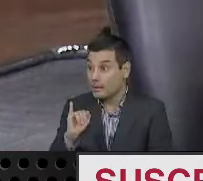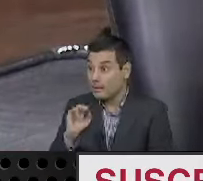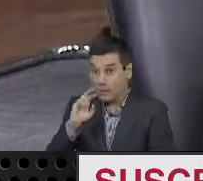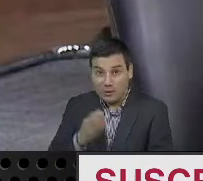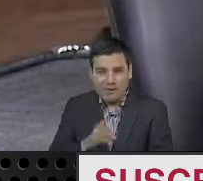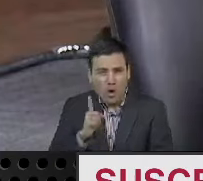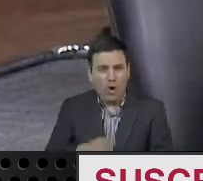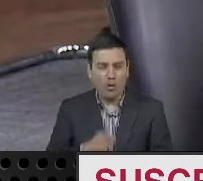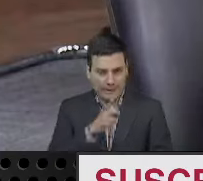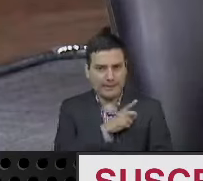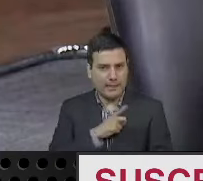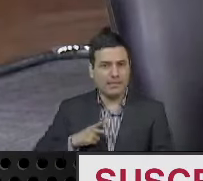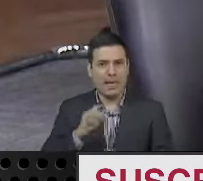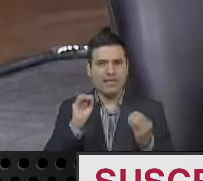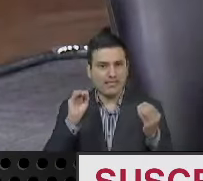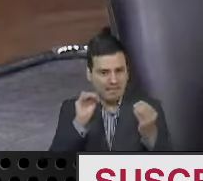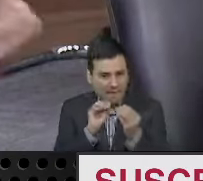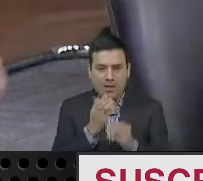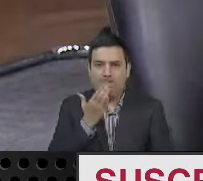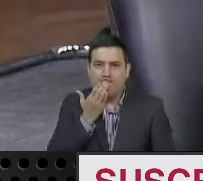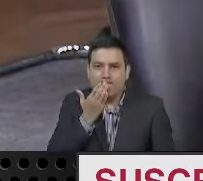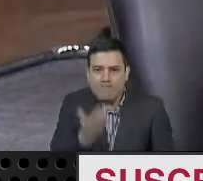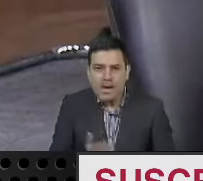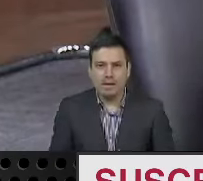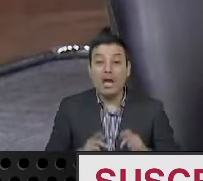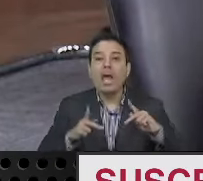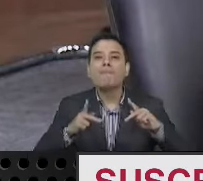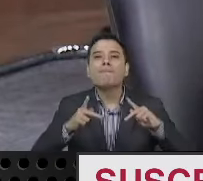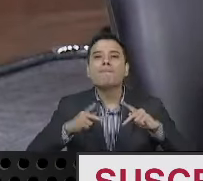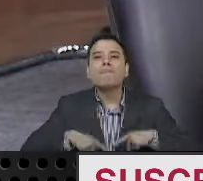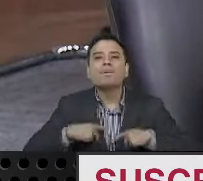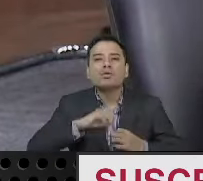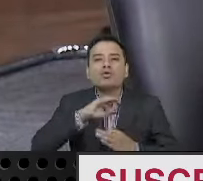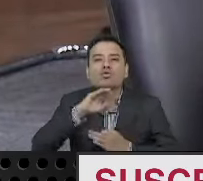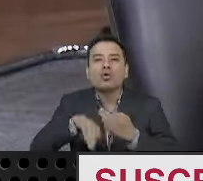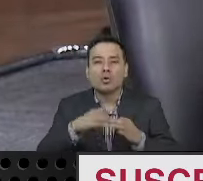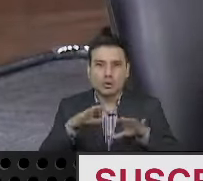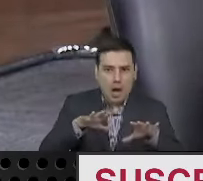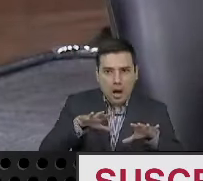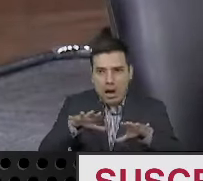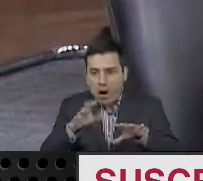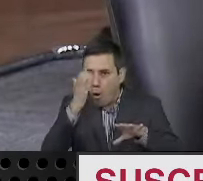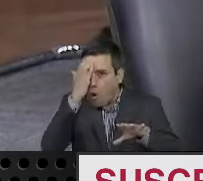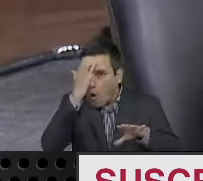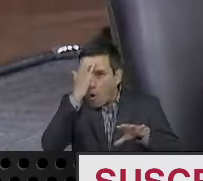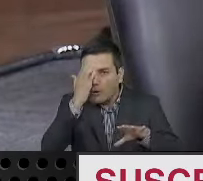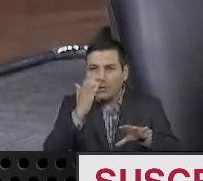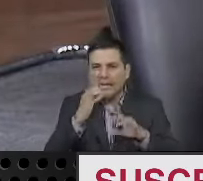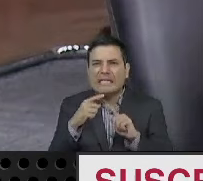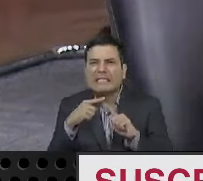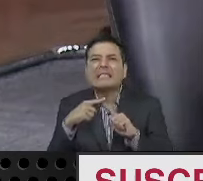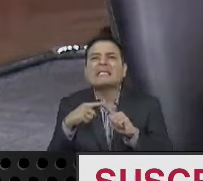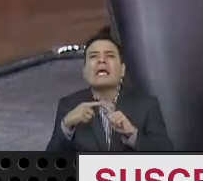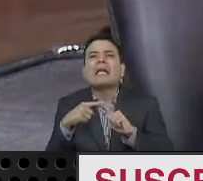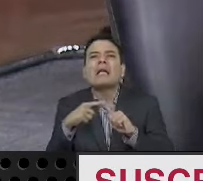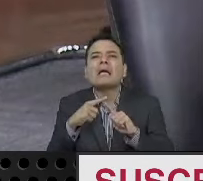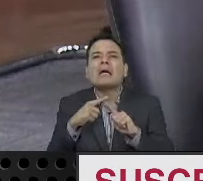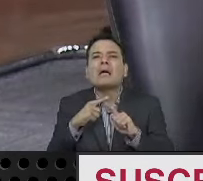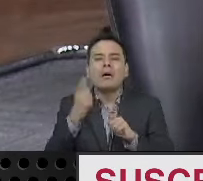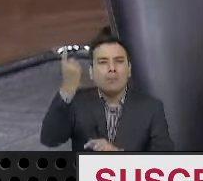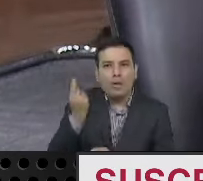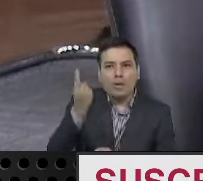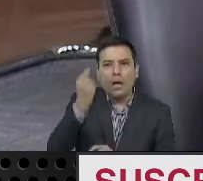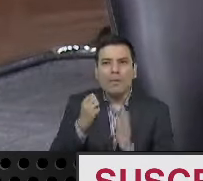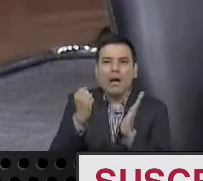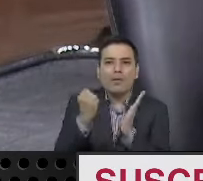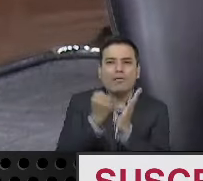hacer es dar un debate fuerte para que la gente se entere de esta realidad para que sepa Quiénes estuvieron a favor de aprobar los programas